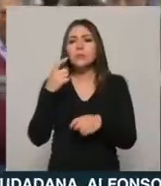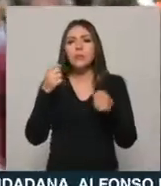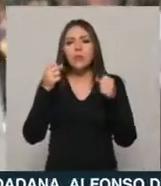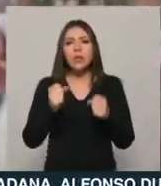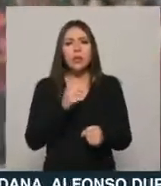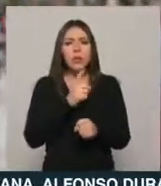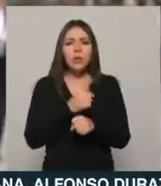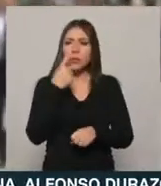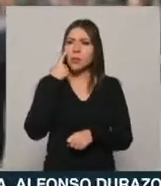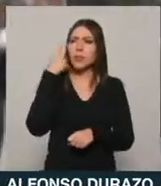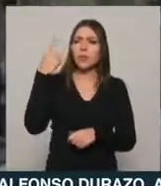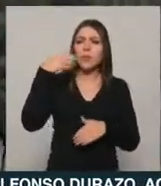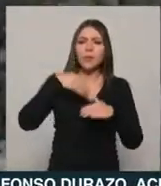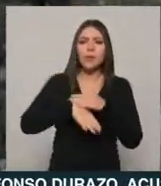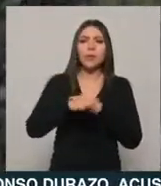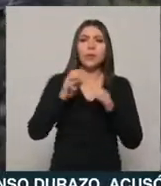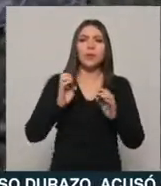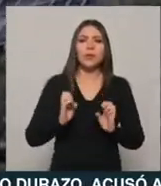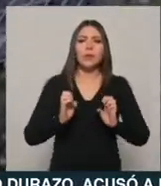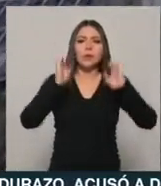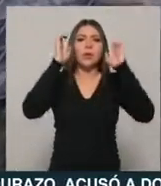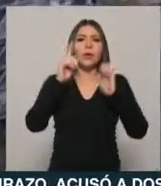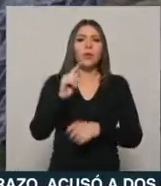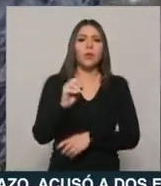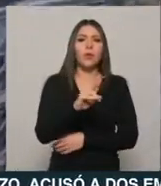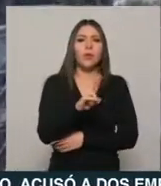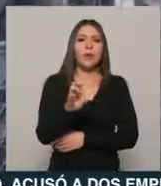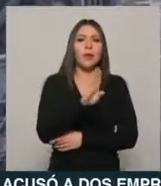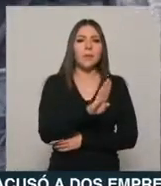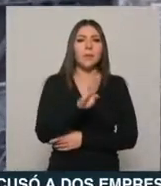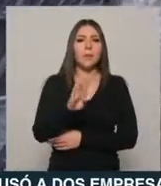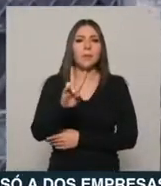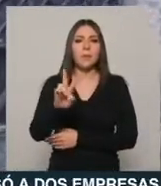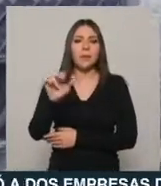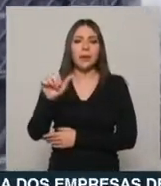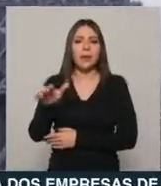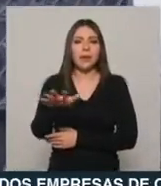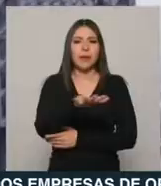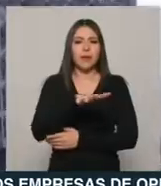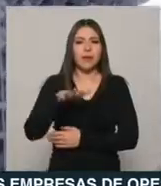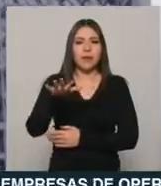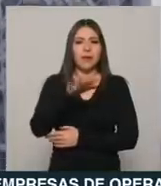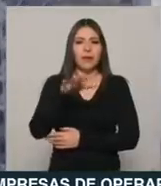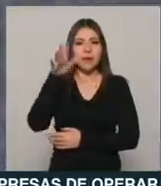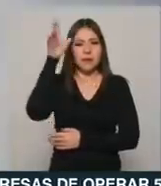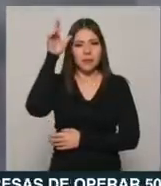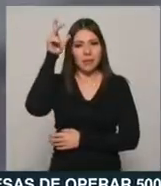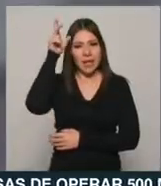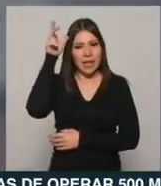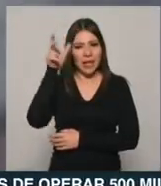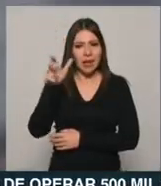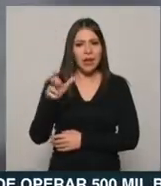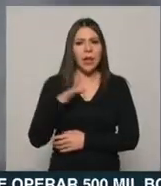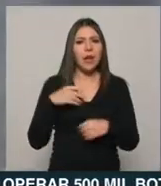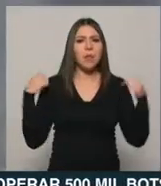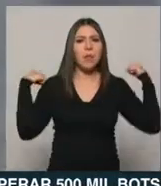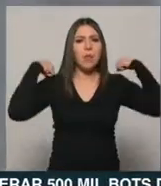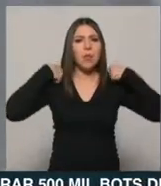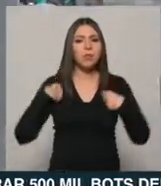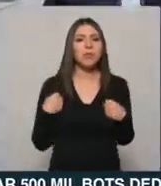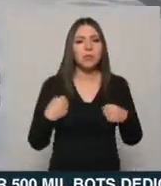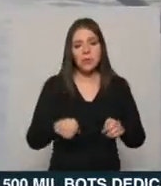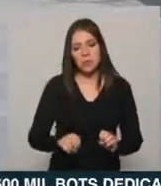de la torre BBVA Bancomer, en la colonia Granada de la alcaldía Miguel Hidalgo, había una mochila tirada, por lo